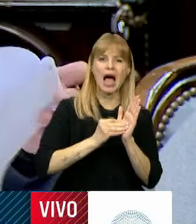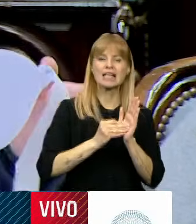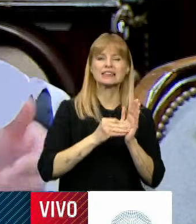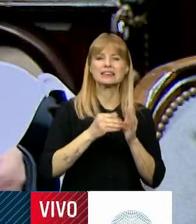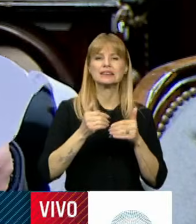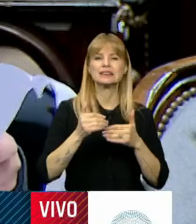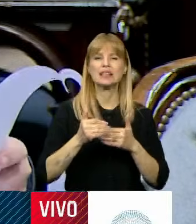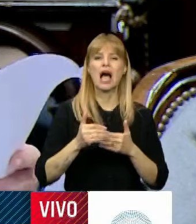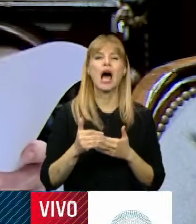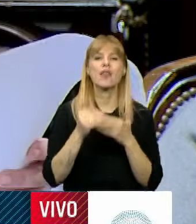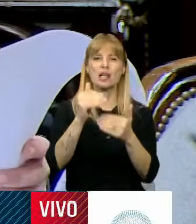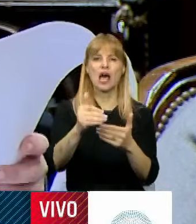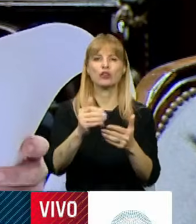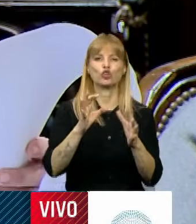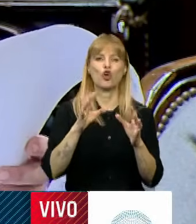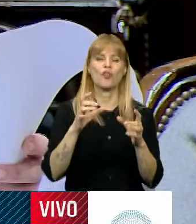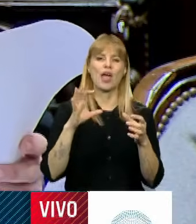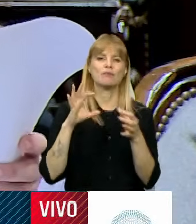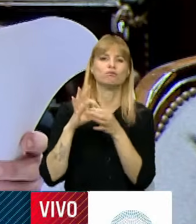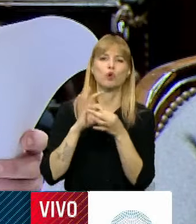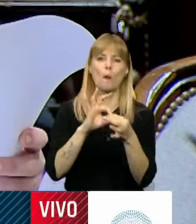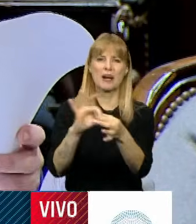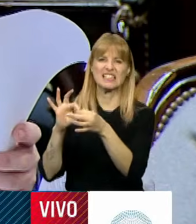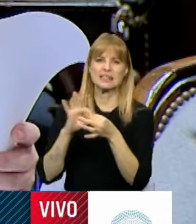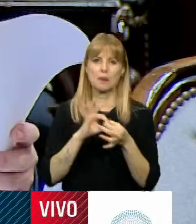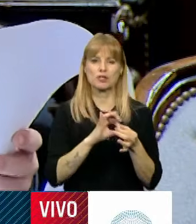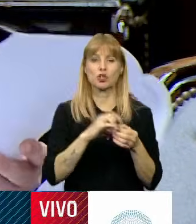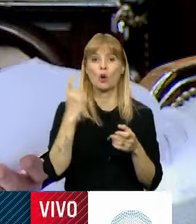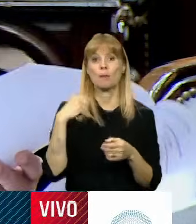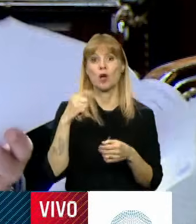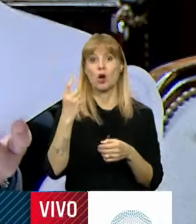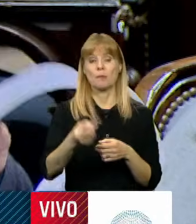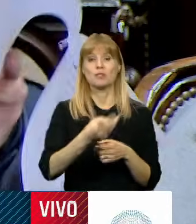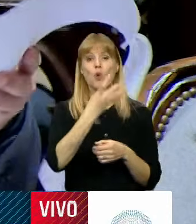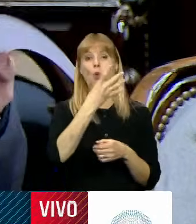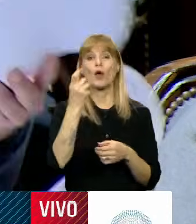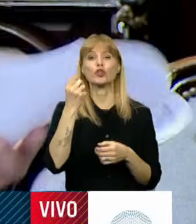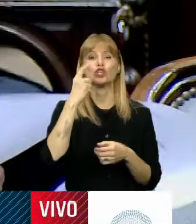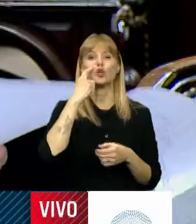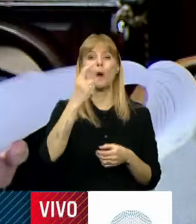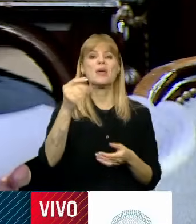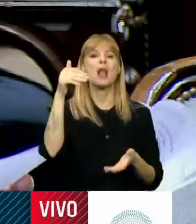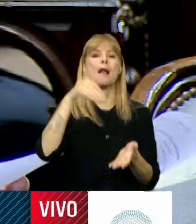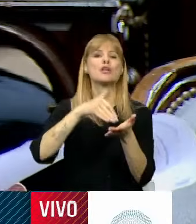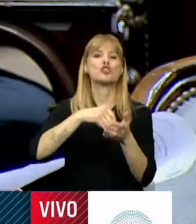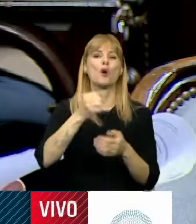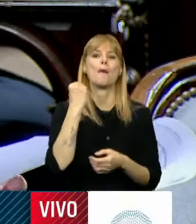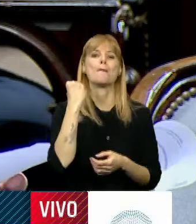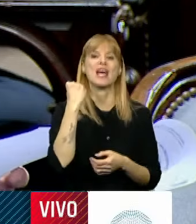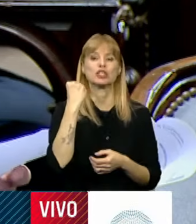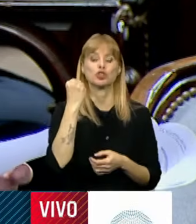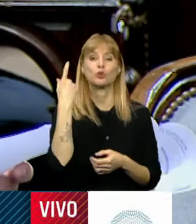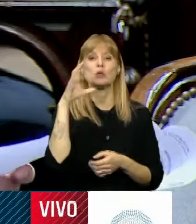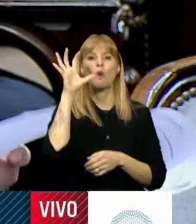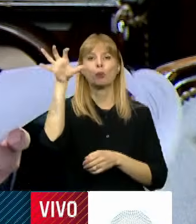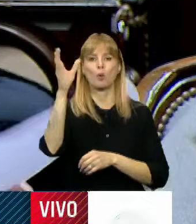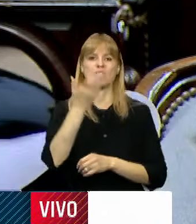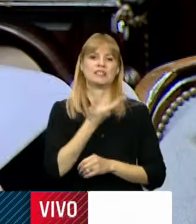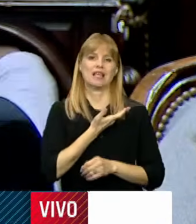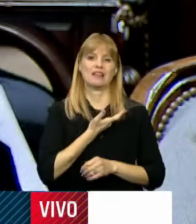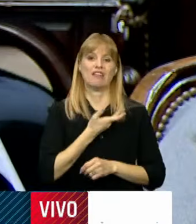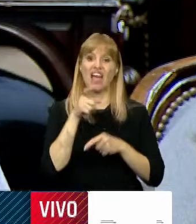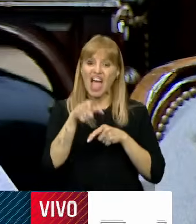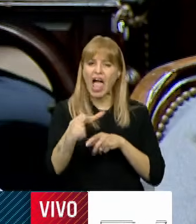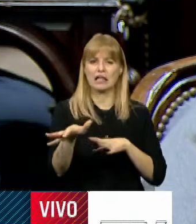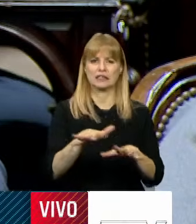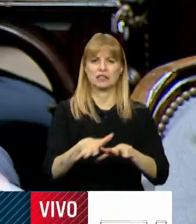de coparticipación y en el artículo 2 está la provincia de Santa Fe con 400.000 millones de pesos. Estas son las cosas que están pasando. Estas